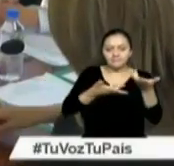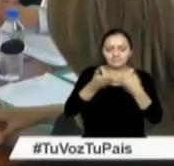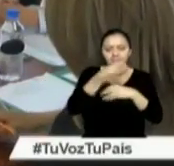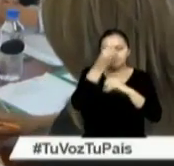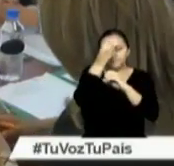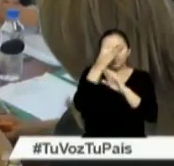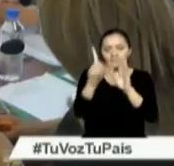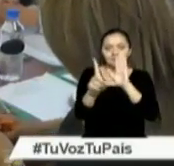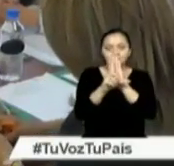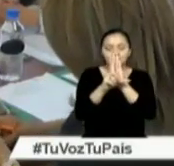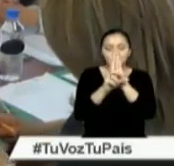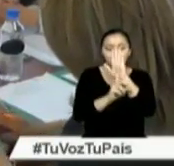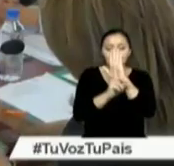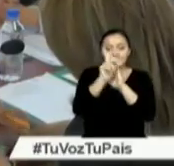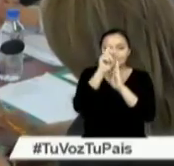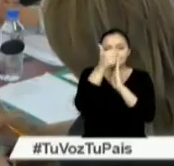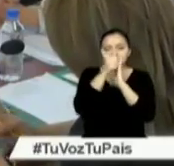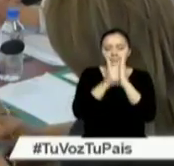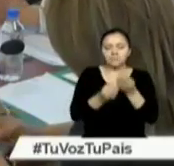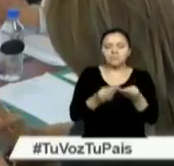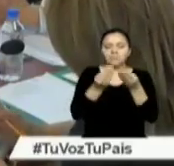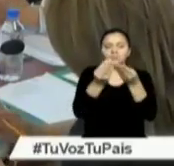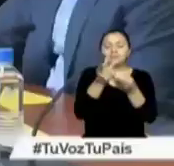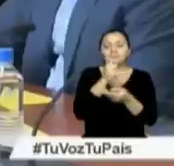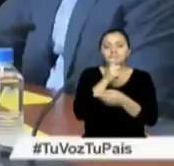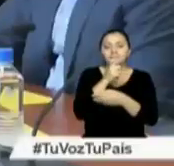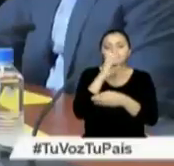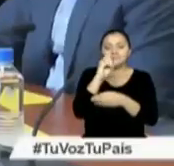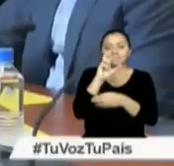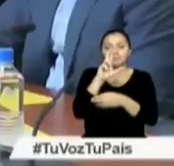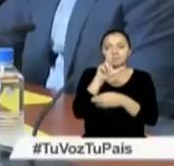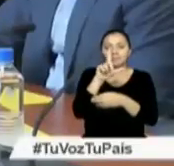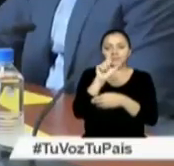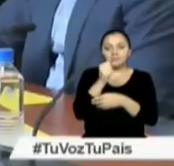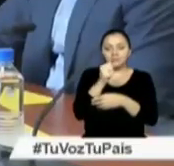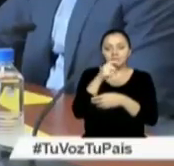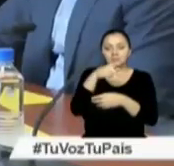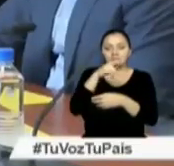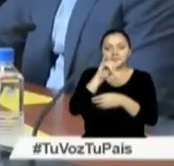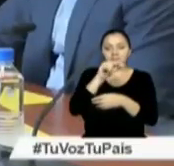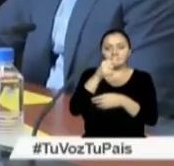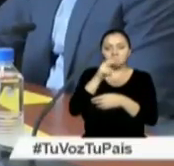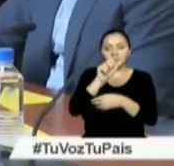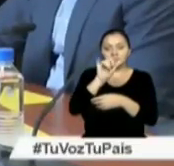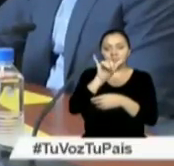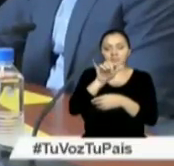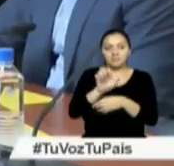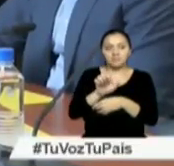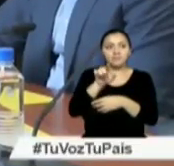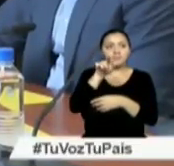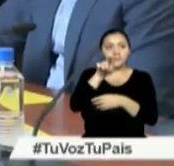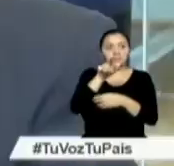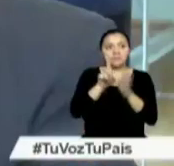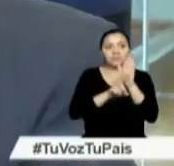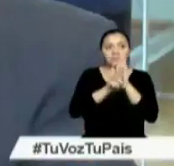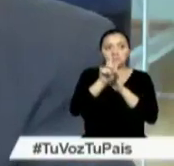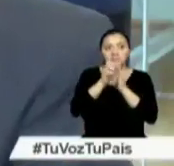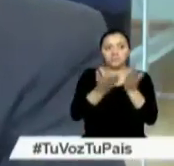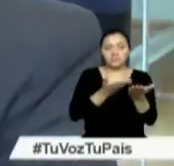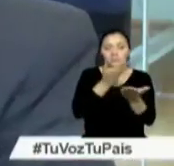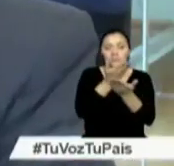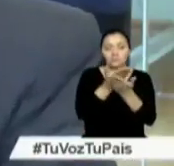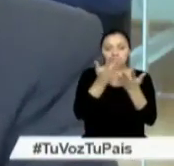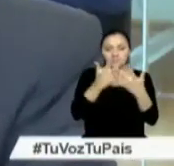de ley de desarrollo artesanal lo entregó Carlos p subdir este organismo a la comisión de desarrollo económico